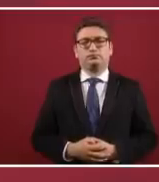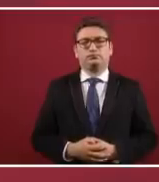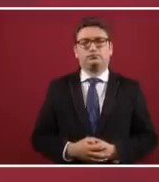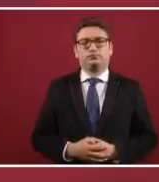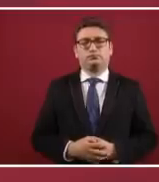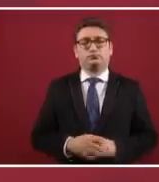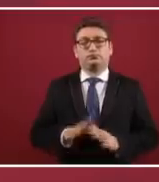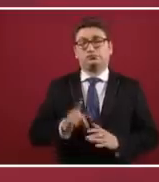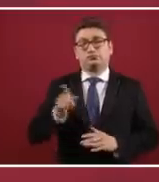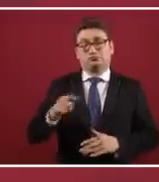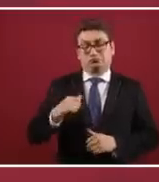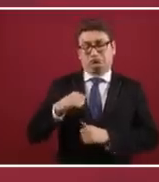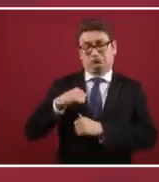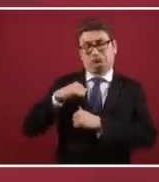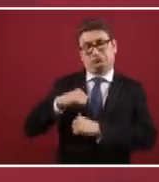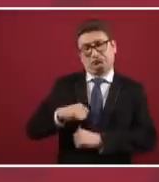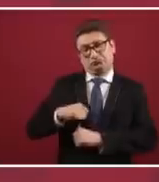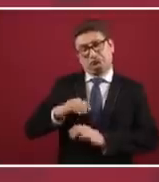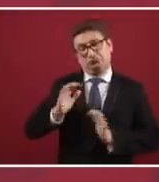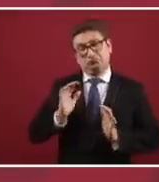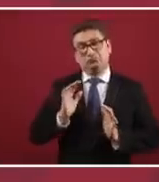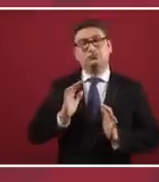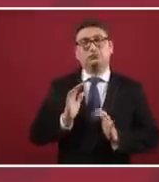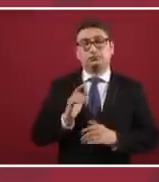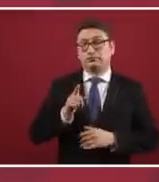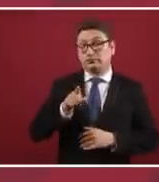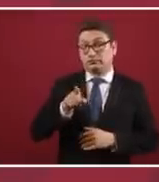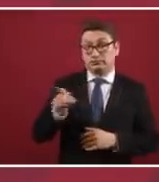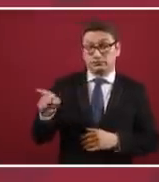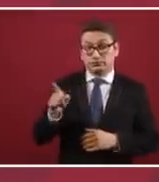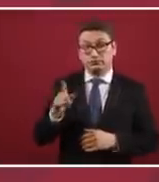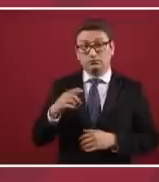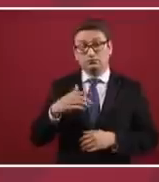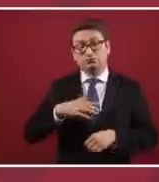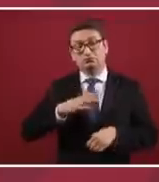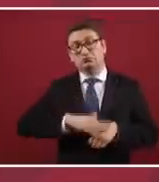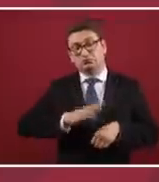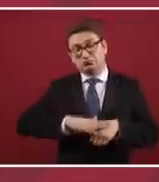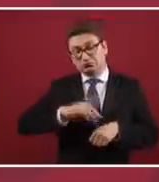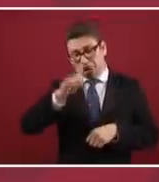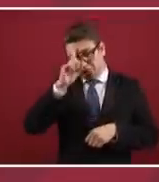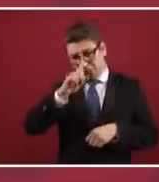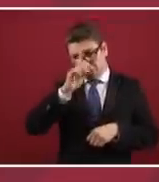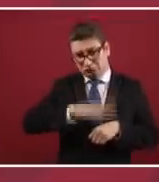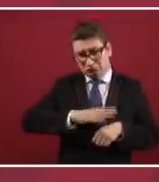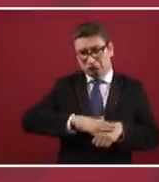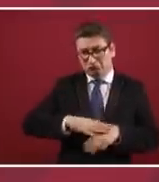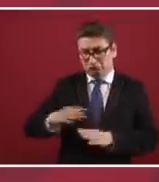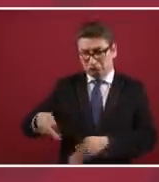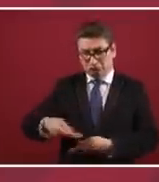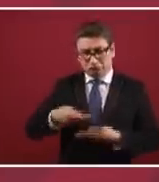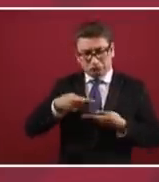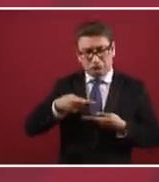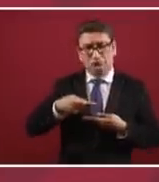son autoridad, y si ellos emiten una recomendación